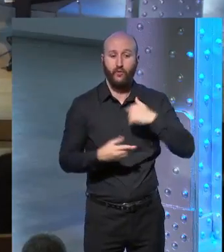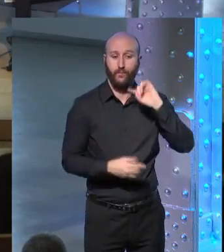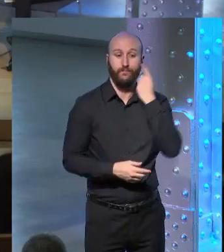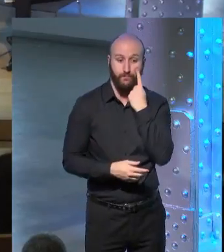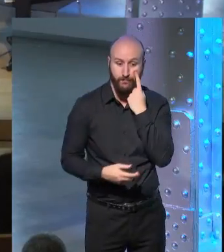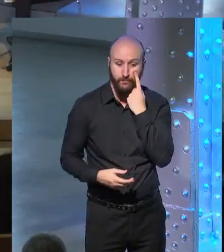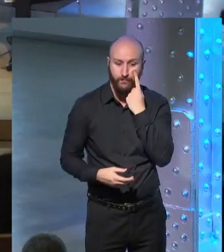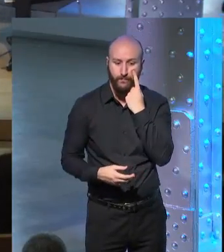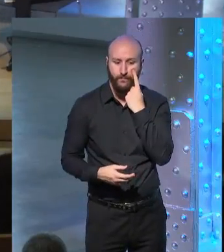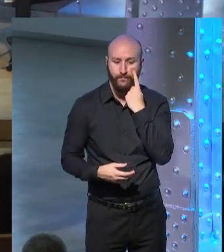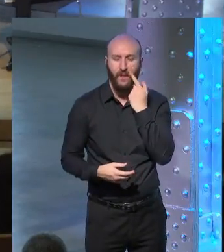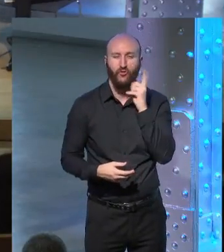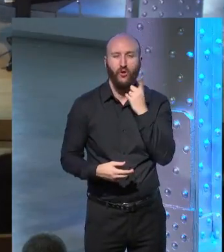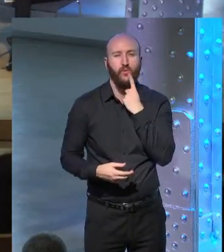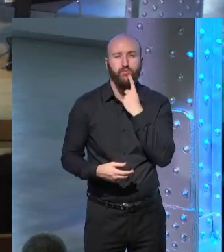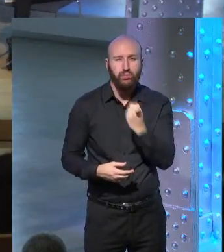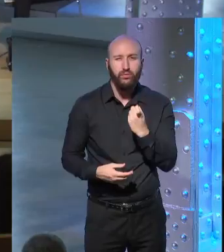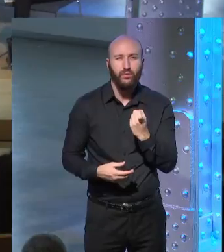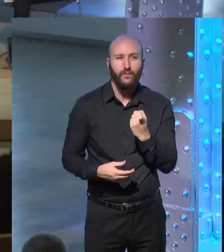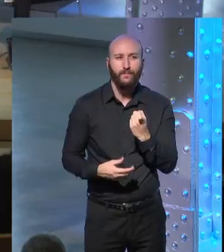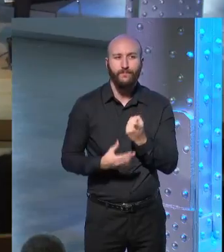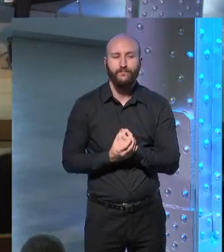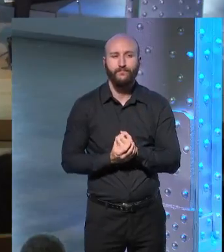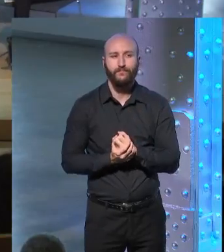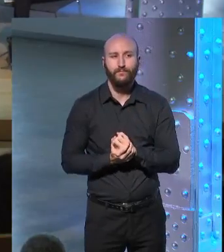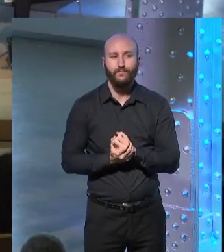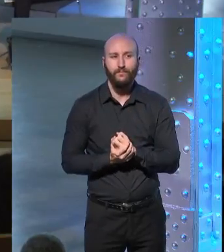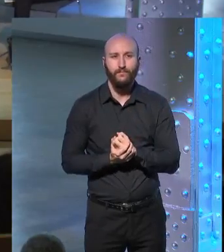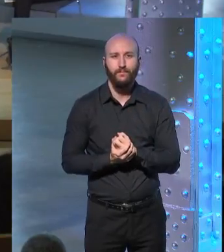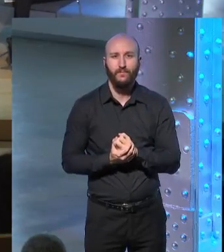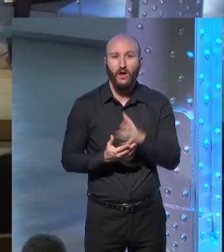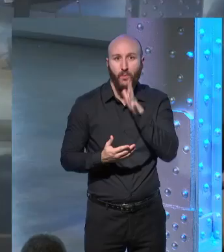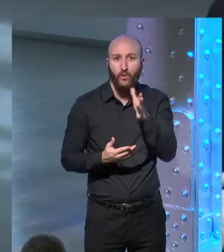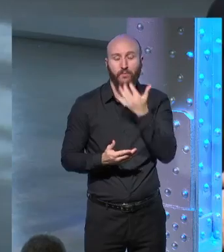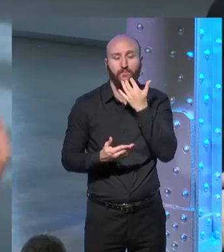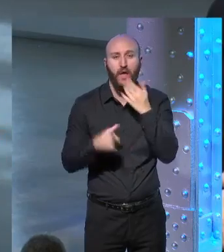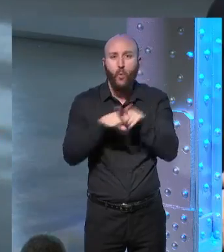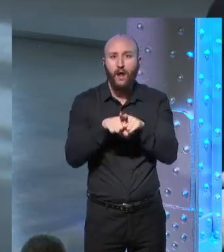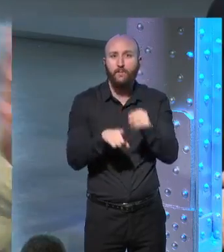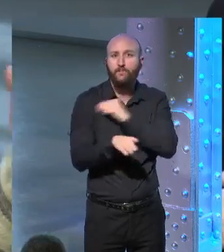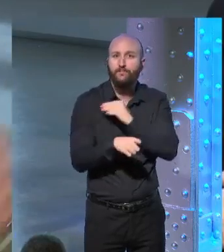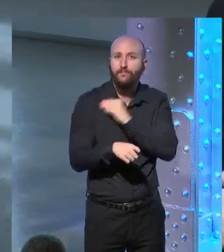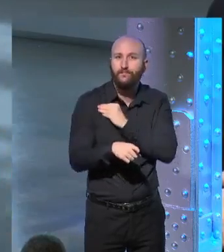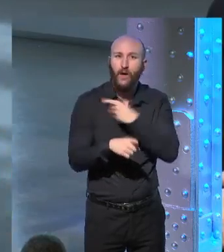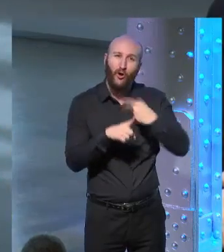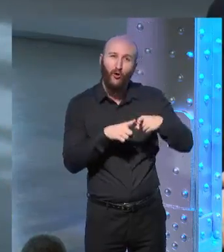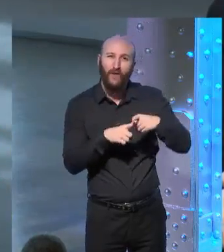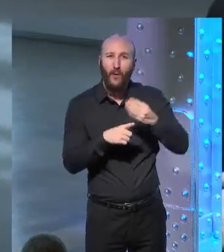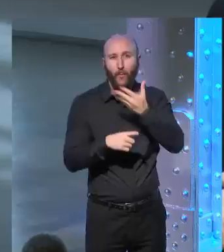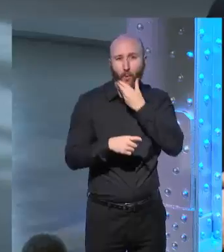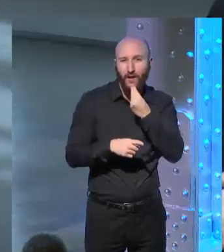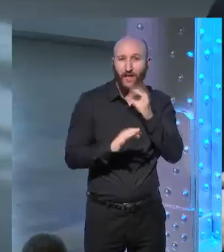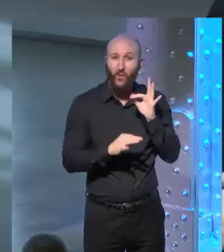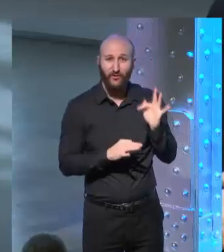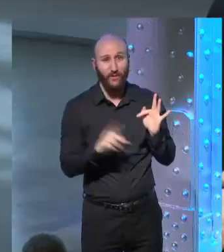son con las dificultades. Bueno, claro, final, no me consultan por las cosas buenas y bonitas,